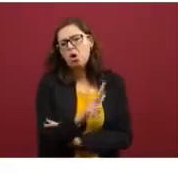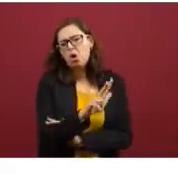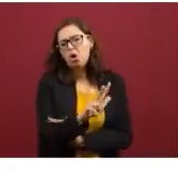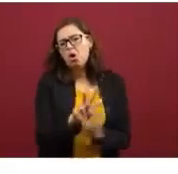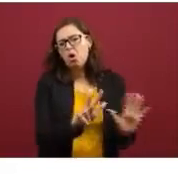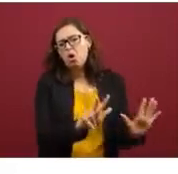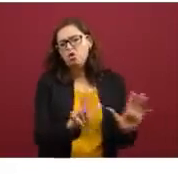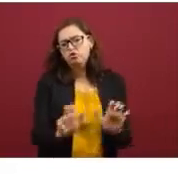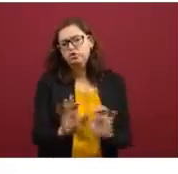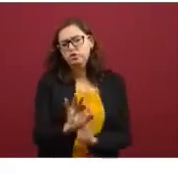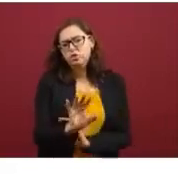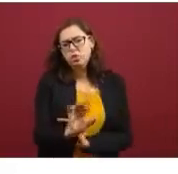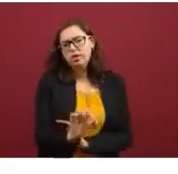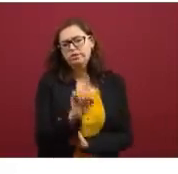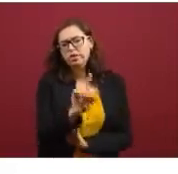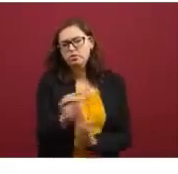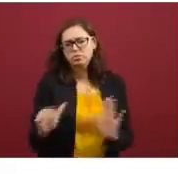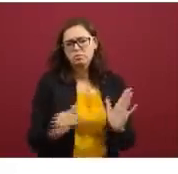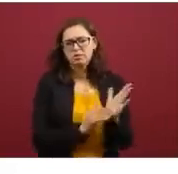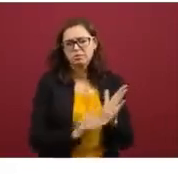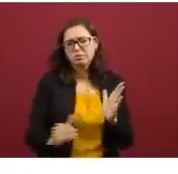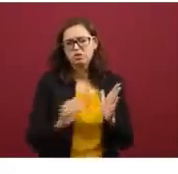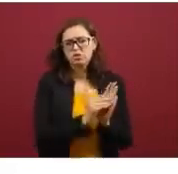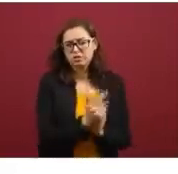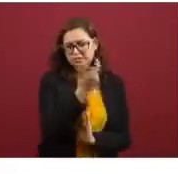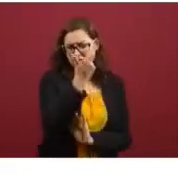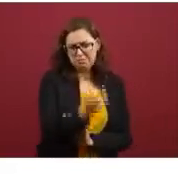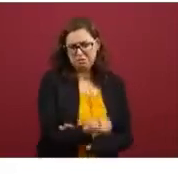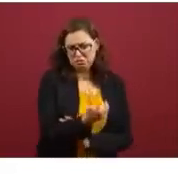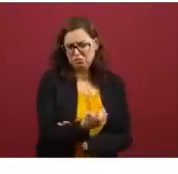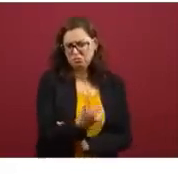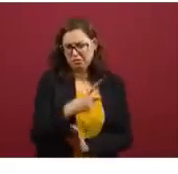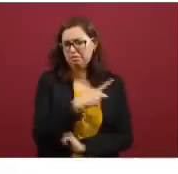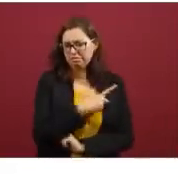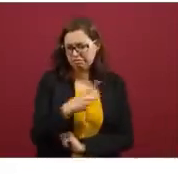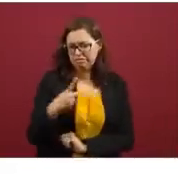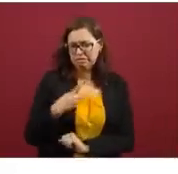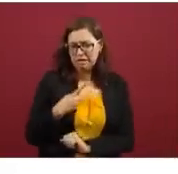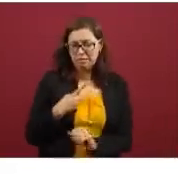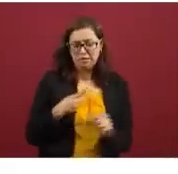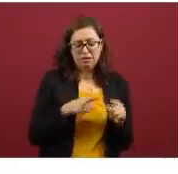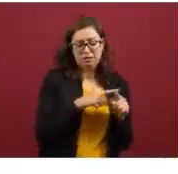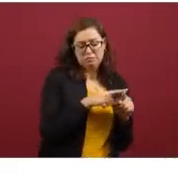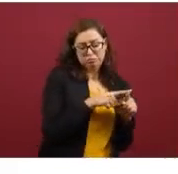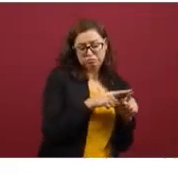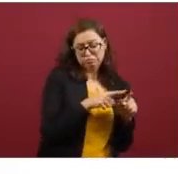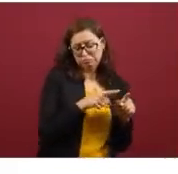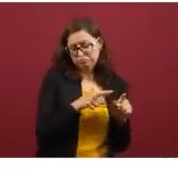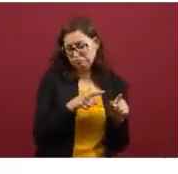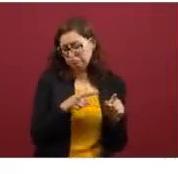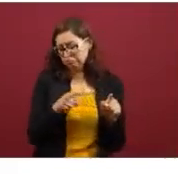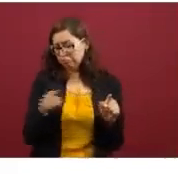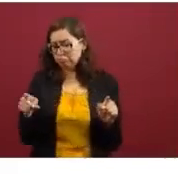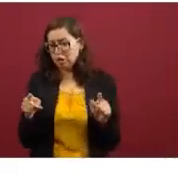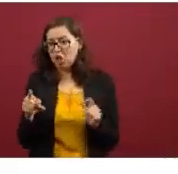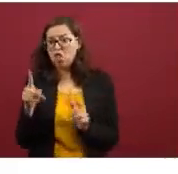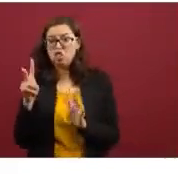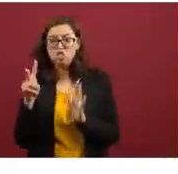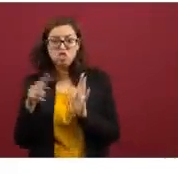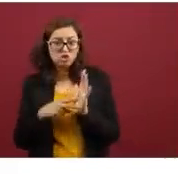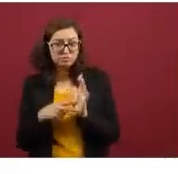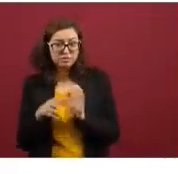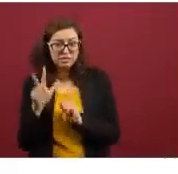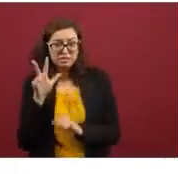841 mil millones de pesos. Sin embargo, ya en el cierre del 2018, el saldo de la